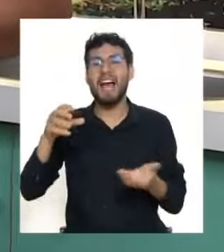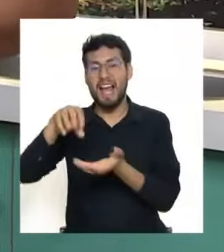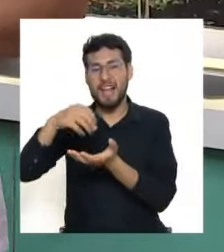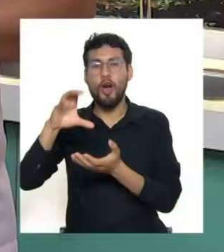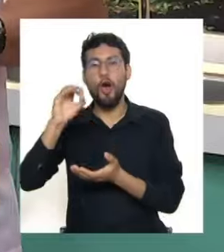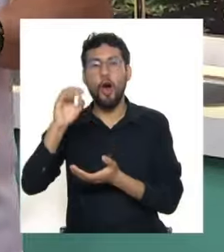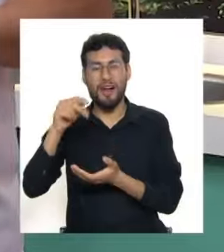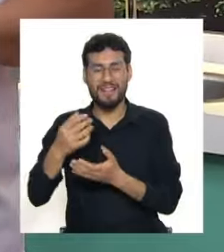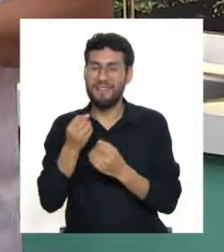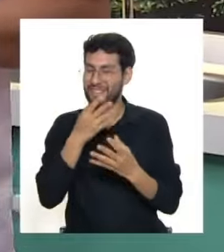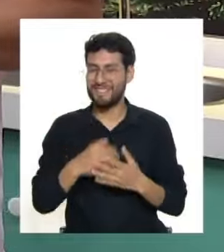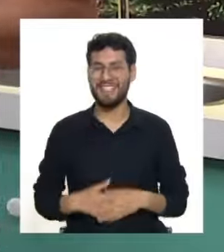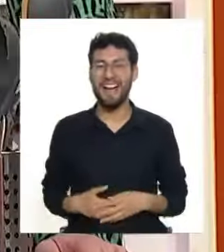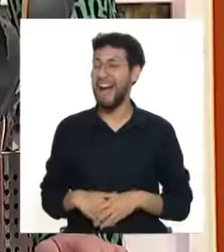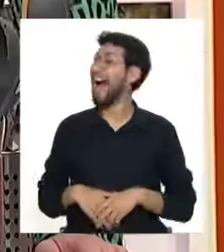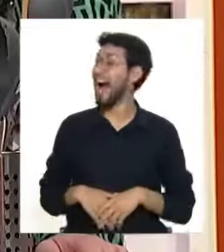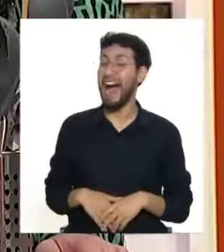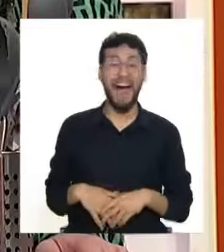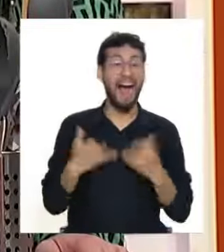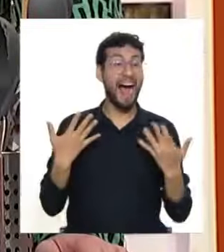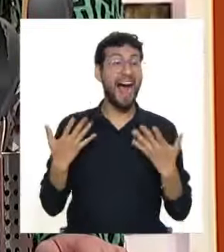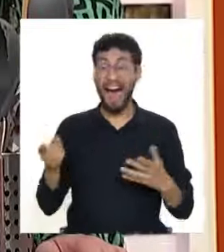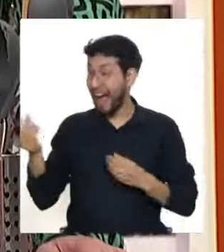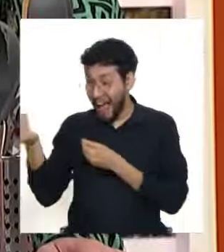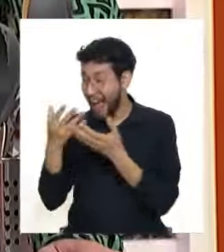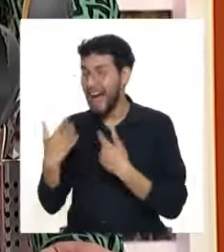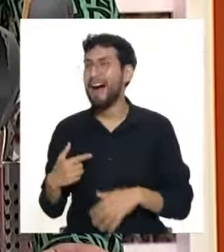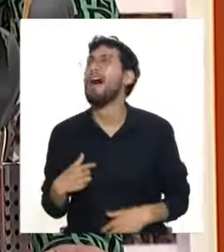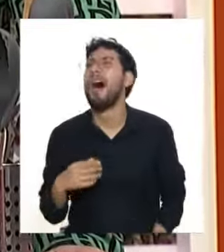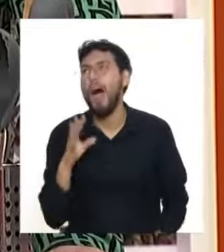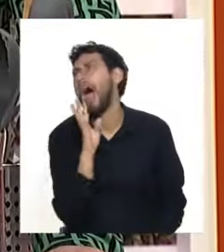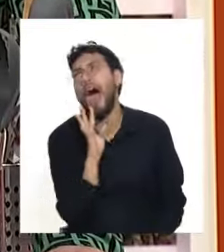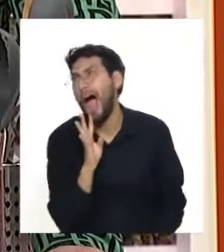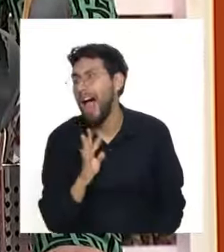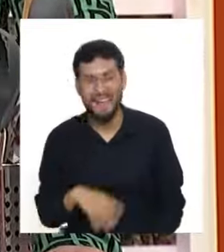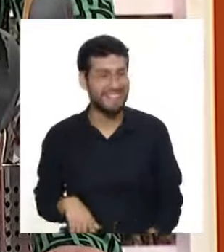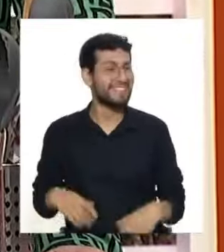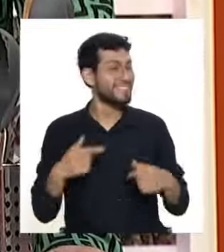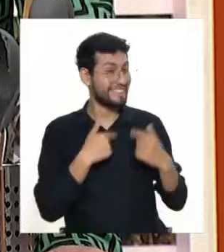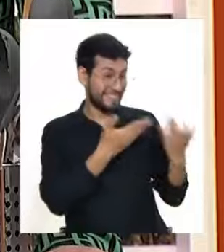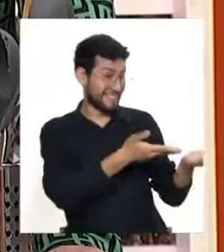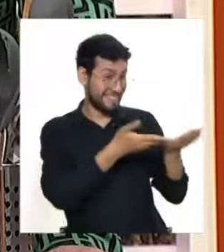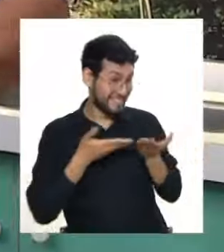puede faltar. No, infaltable. Pero ya, mira, con esa descripción ya me provocó, ya. Ya. Sí.